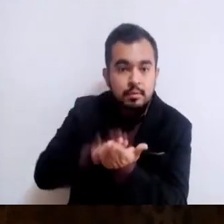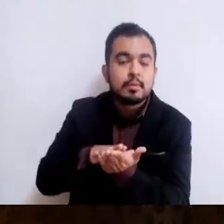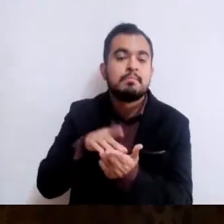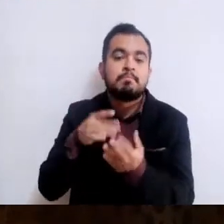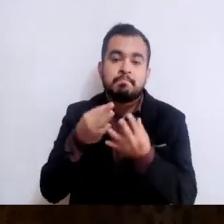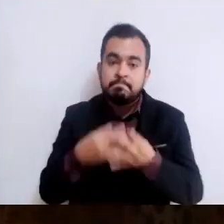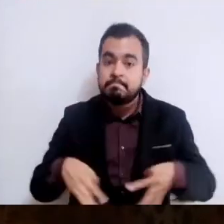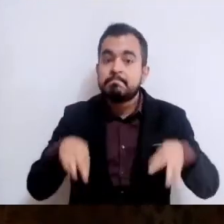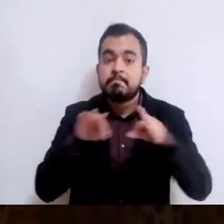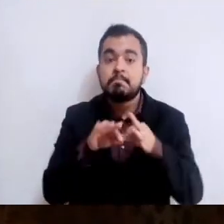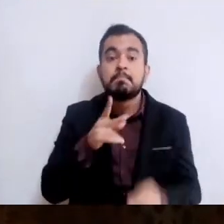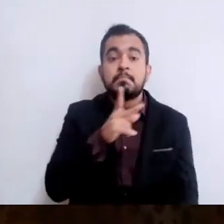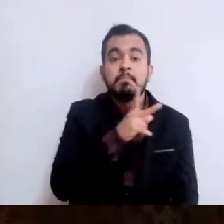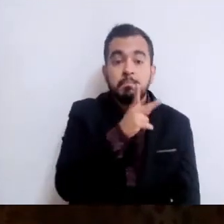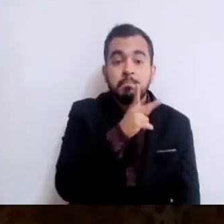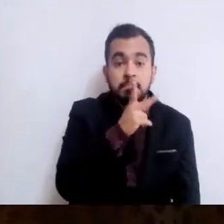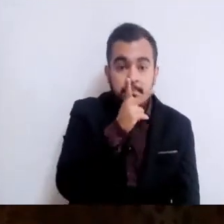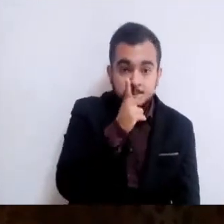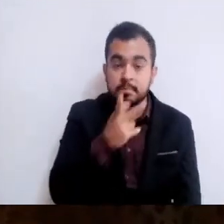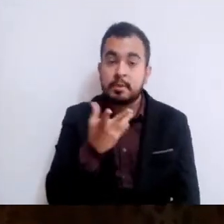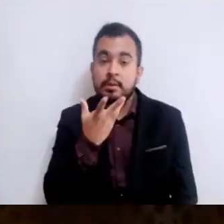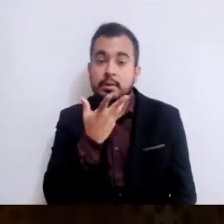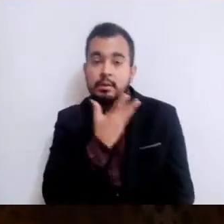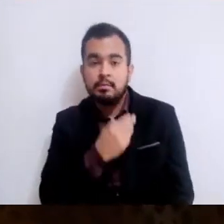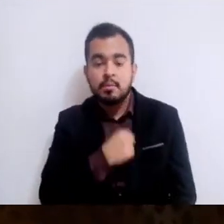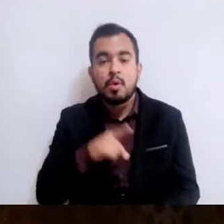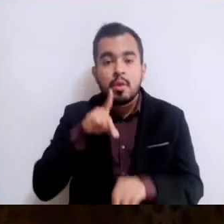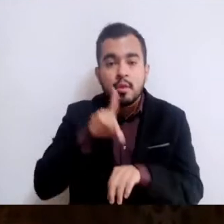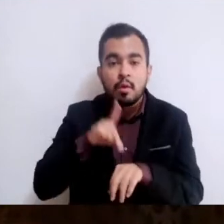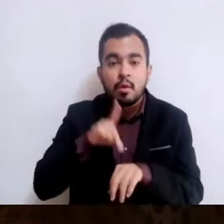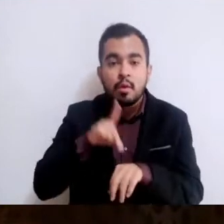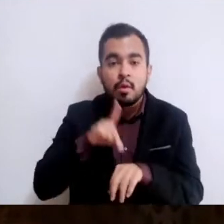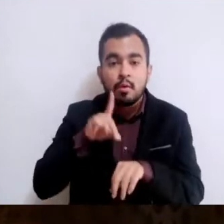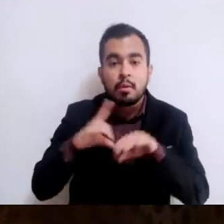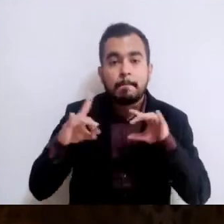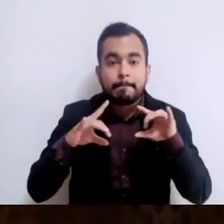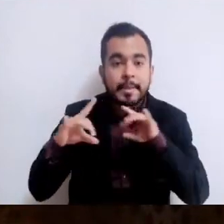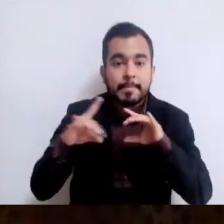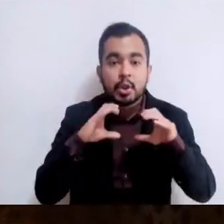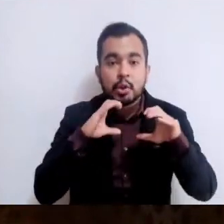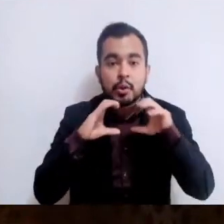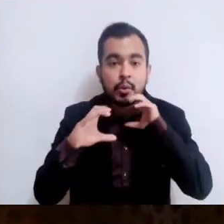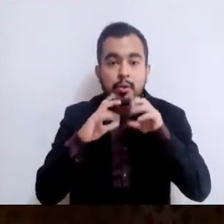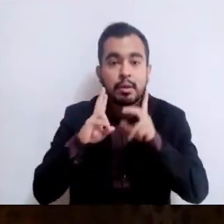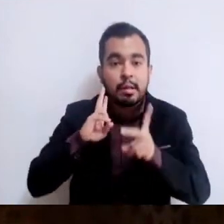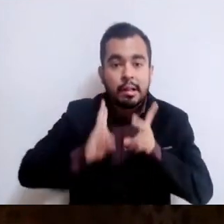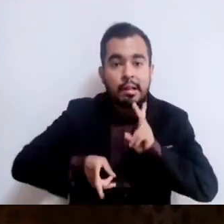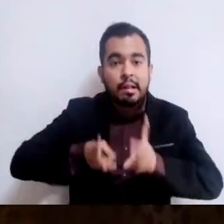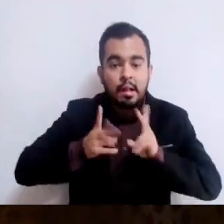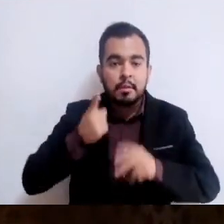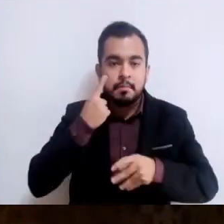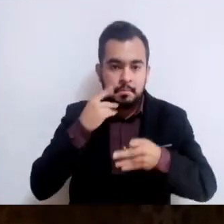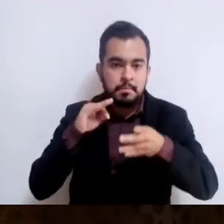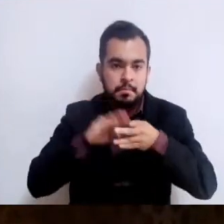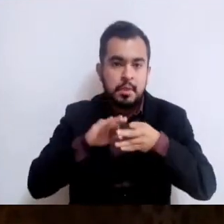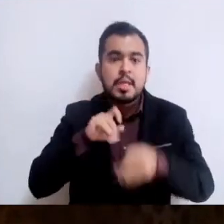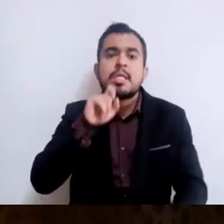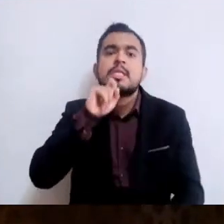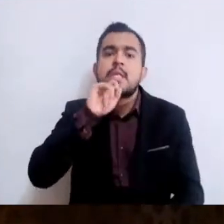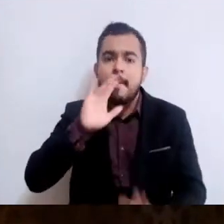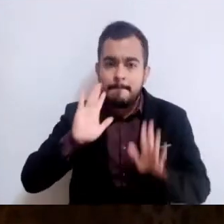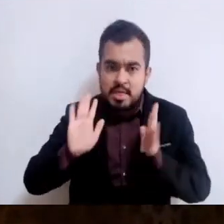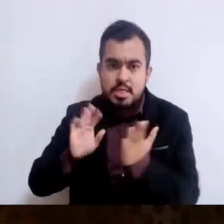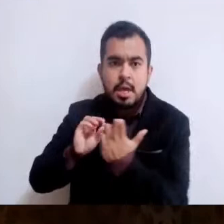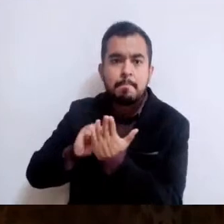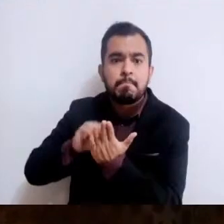padres e hijos, que de manera frecuente incluso ya la podemos encontrar establecida específicamente